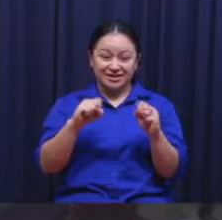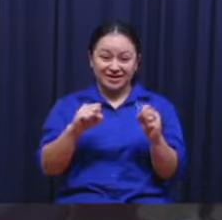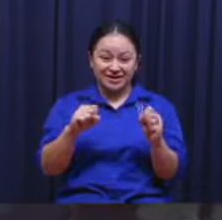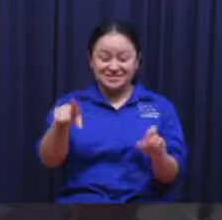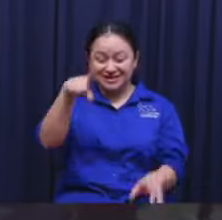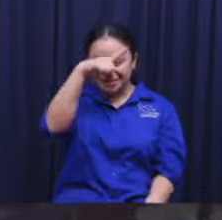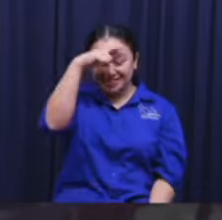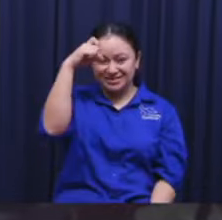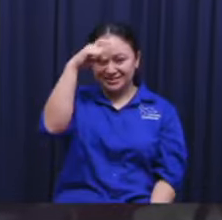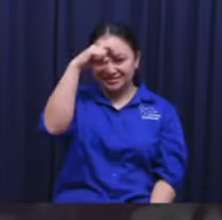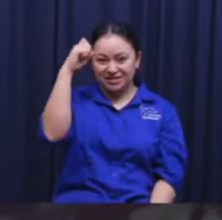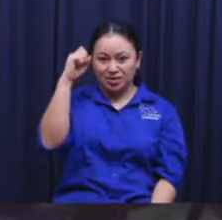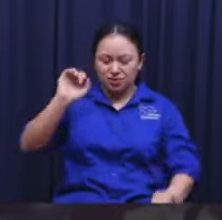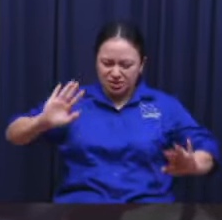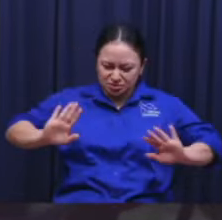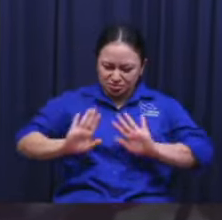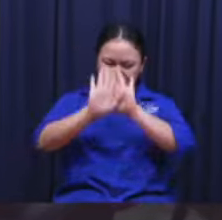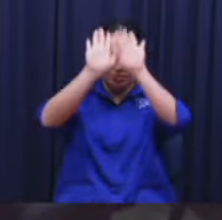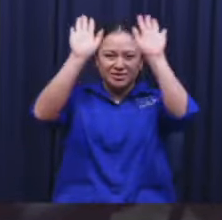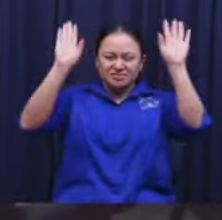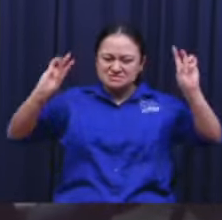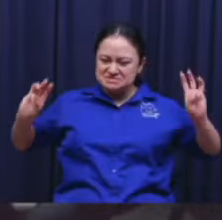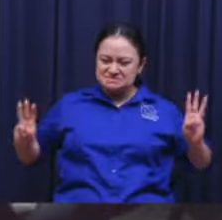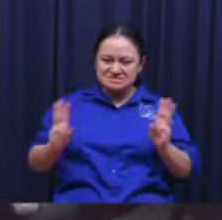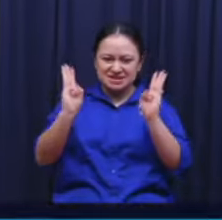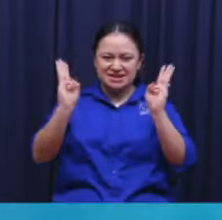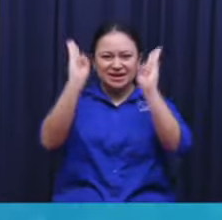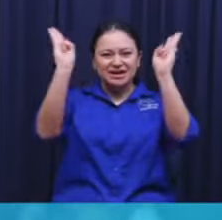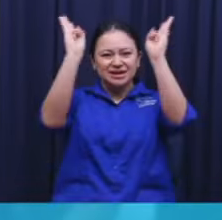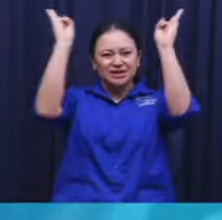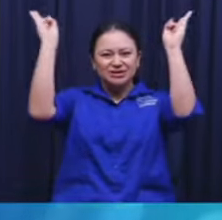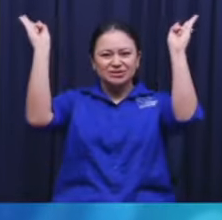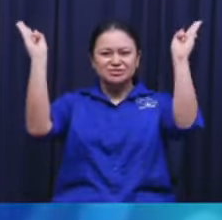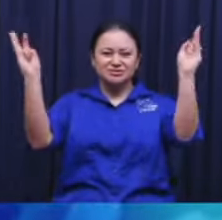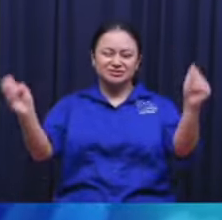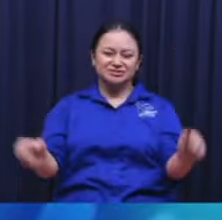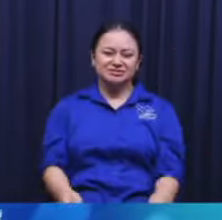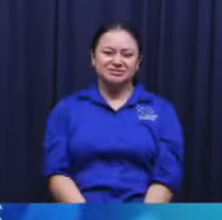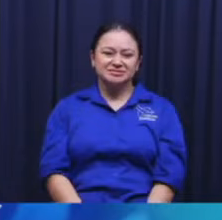No hubieran ídolos si no hubiera quien los chineara.